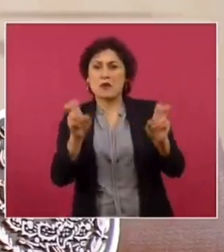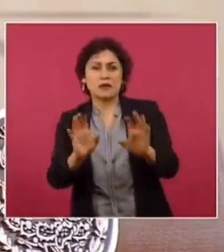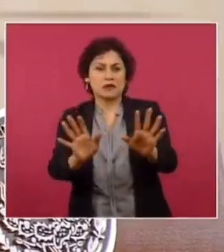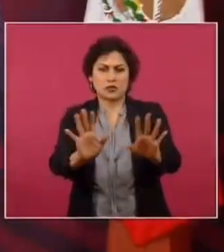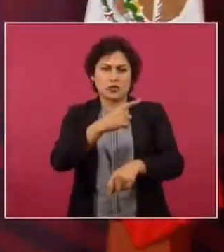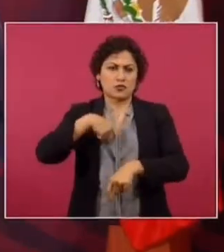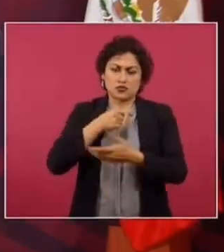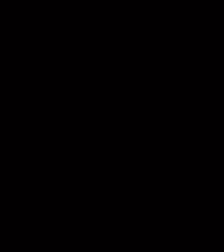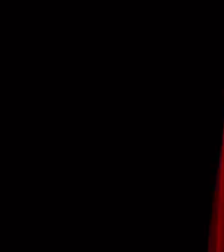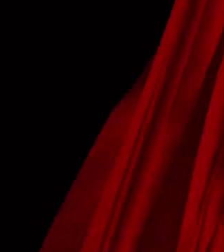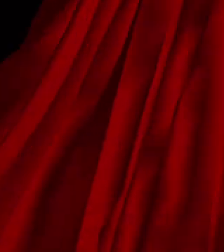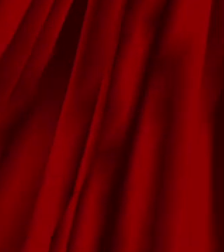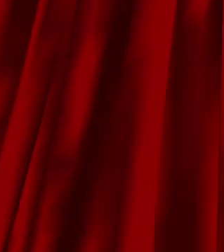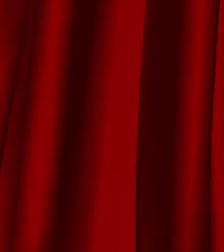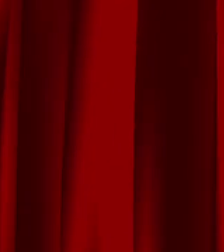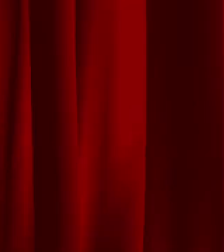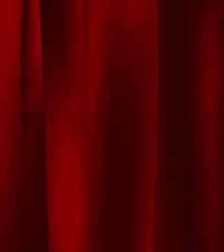nosotros ayudando en Guanajuato. Y vamos a seguirlo haciendo.